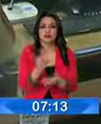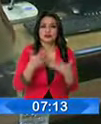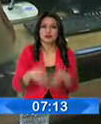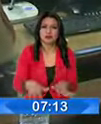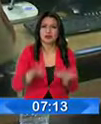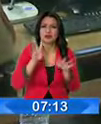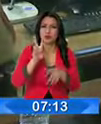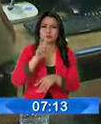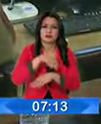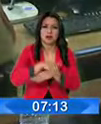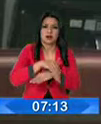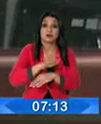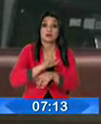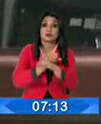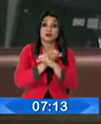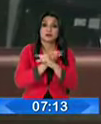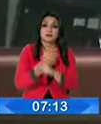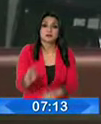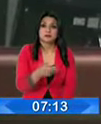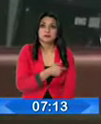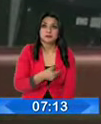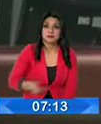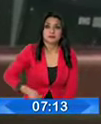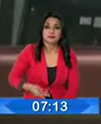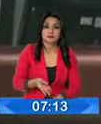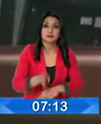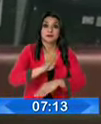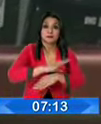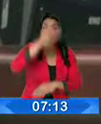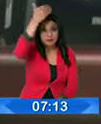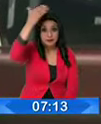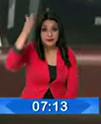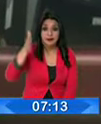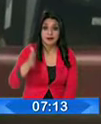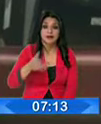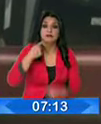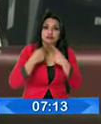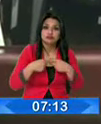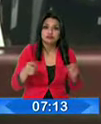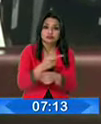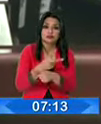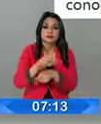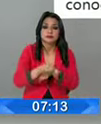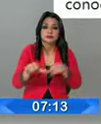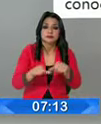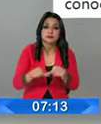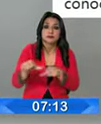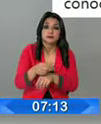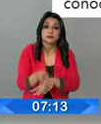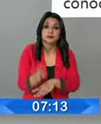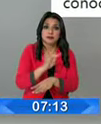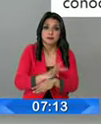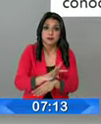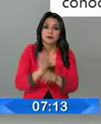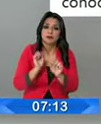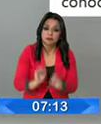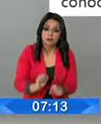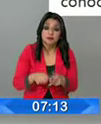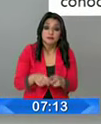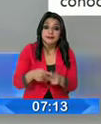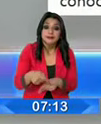en su cuenta de twitter el presidente de la asamblea anunciaba que ha convocado al consejo administrativo de la legislatura para recién